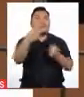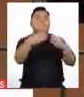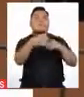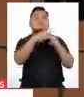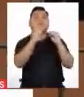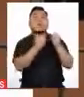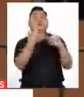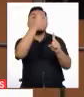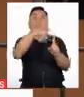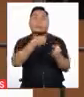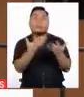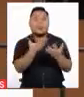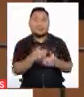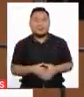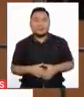de frutas?